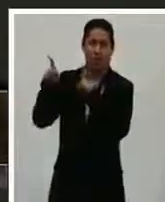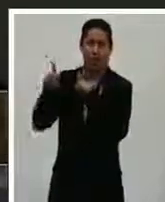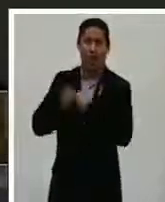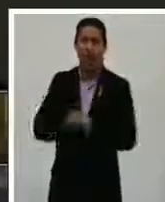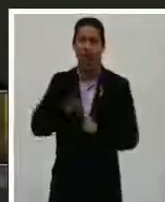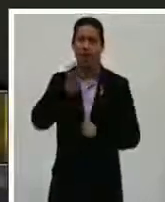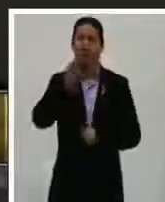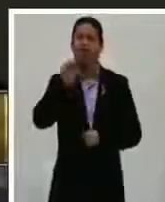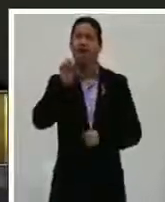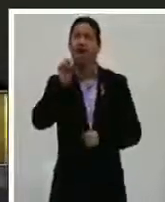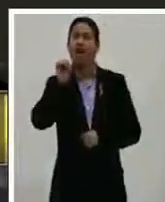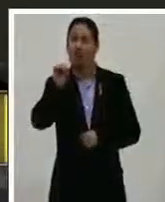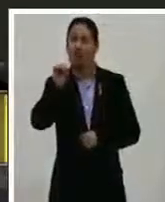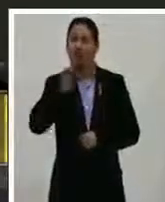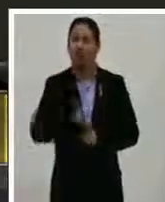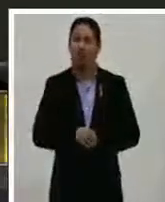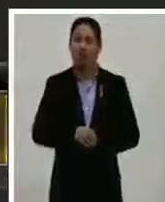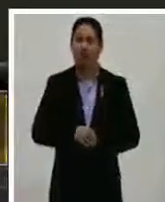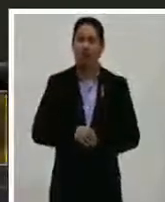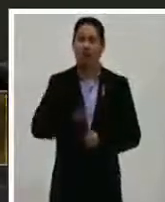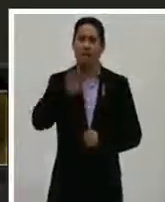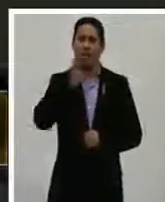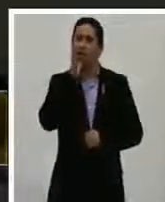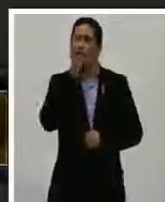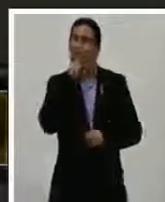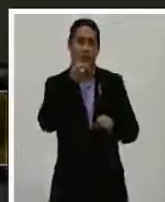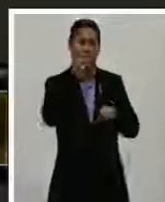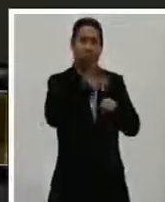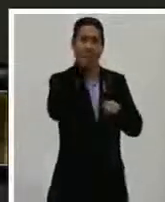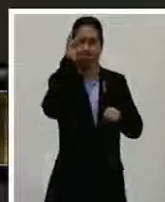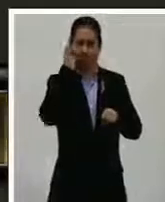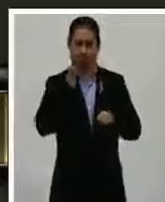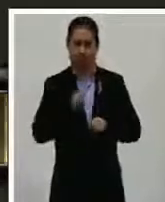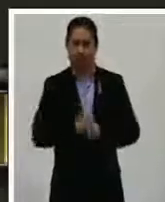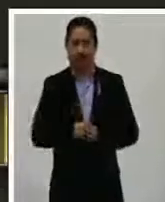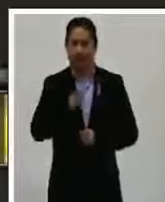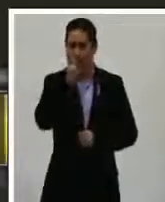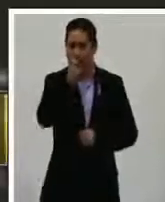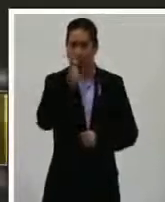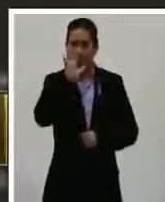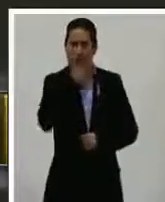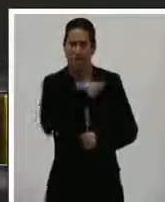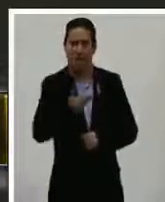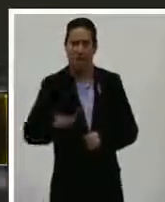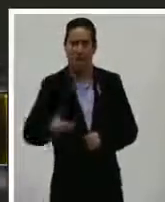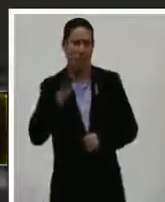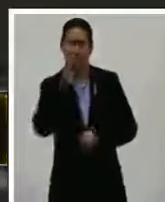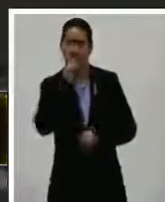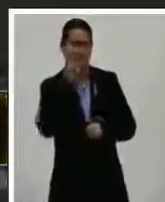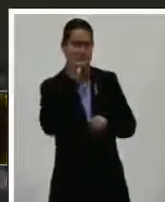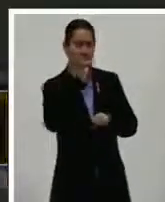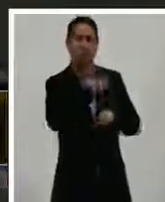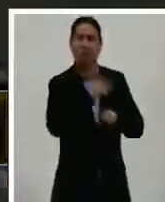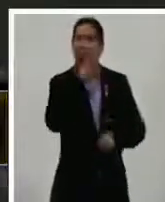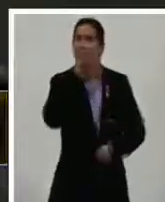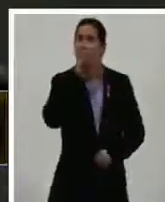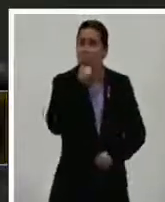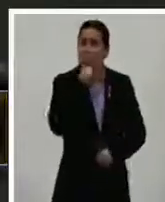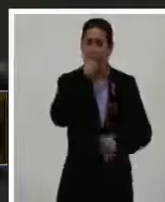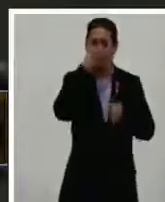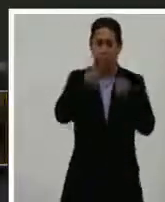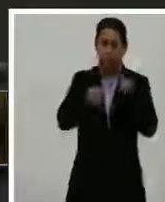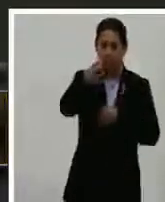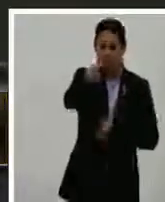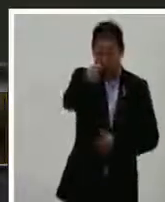fuero se le llama inmunidad qué quiere decir esto que el presidente no puede ser juzgado